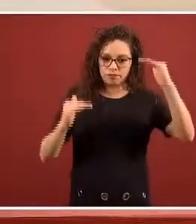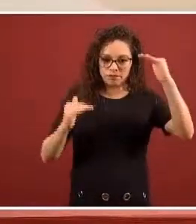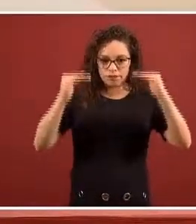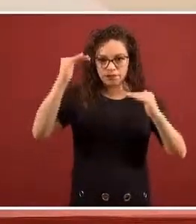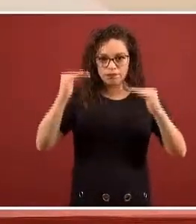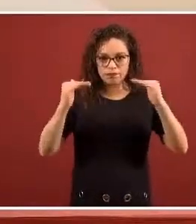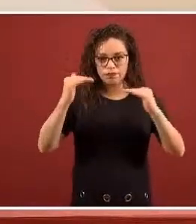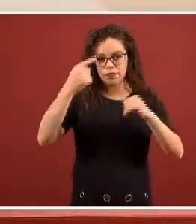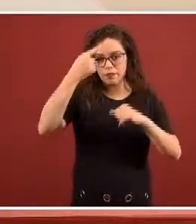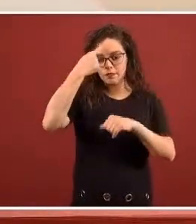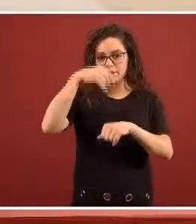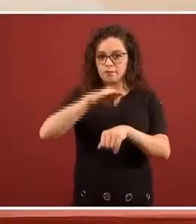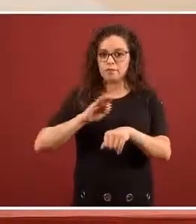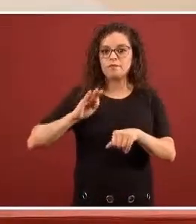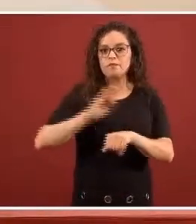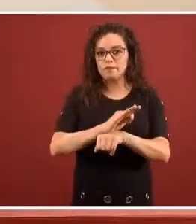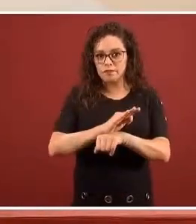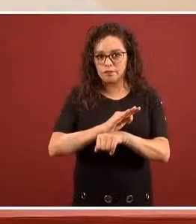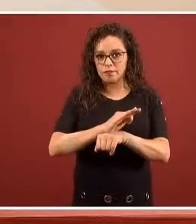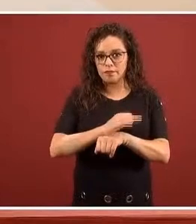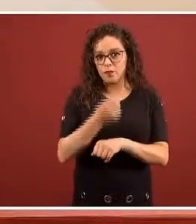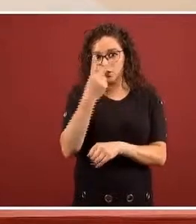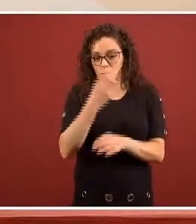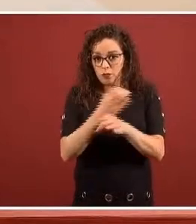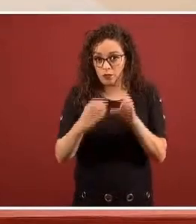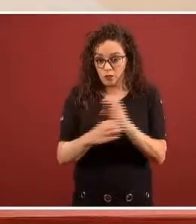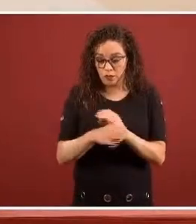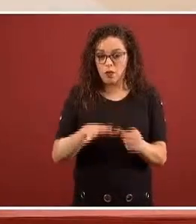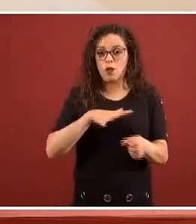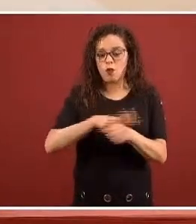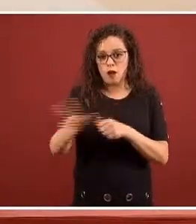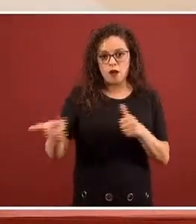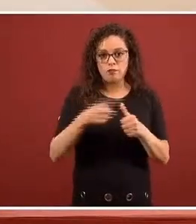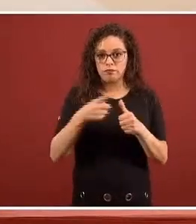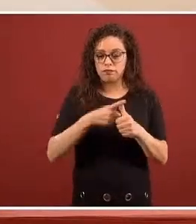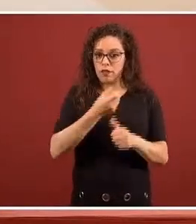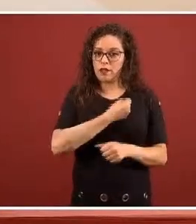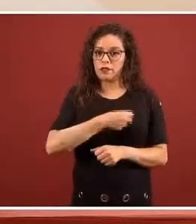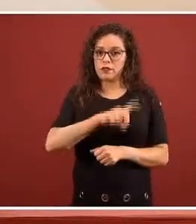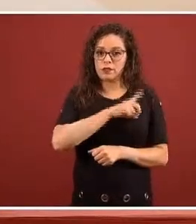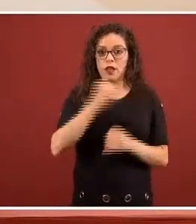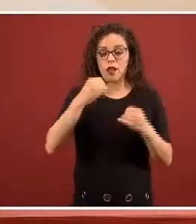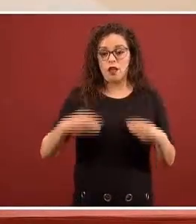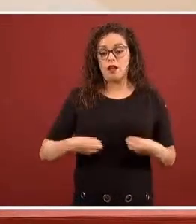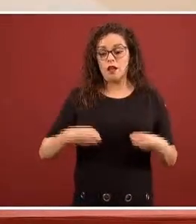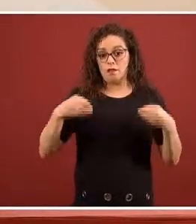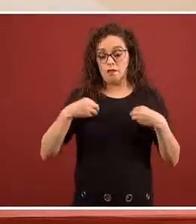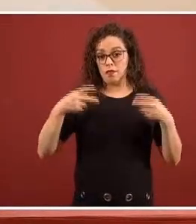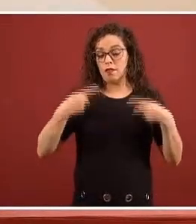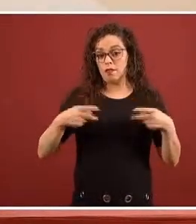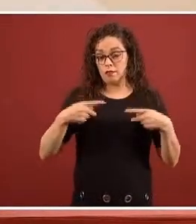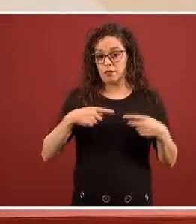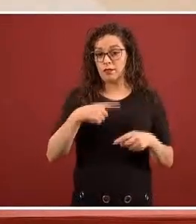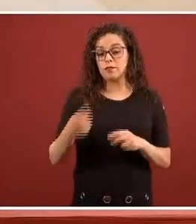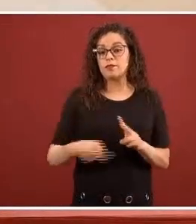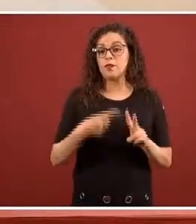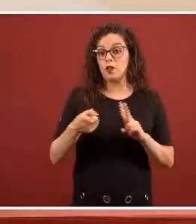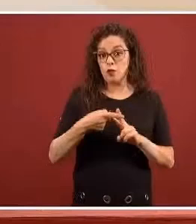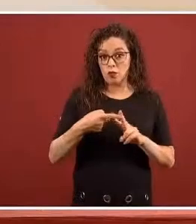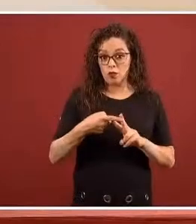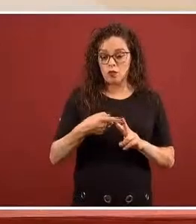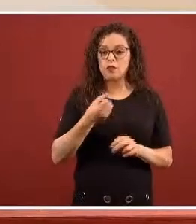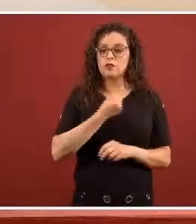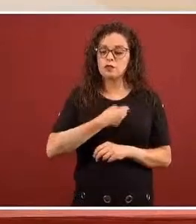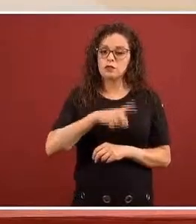a proteger. Uno es la salud y la vida de las personas, y el otro, desde luego, es la salud económica